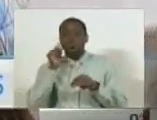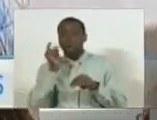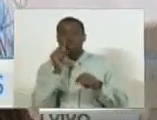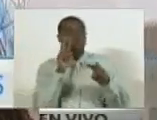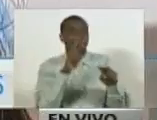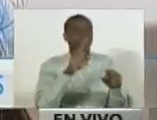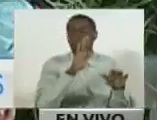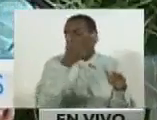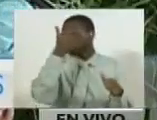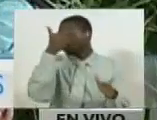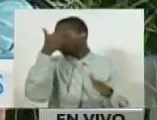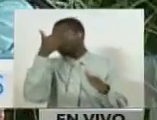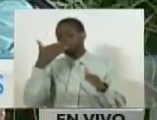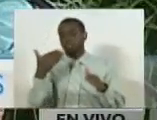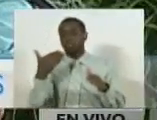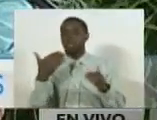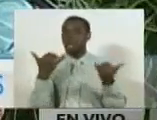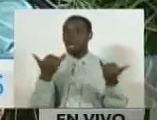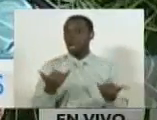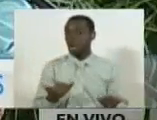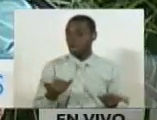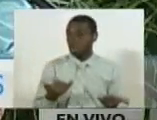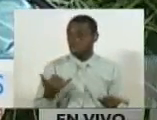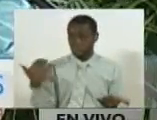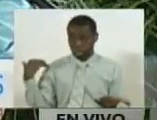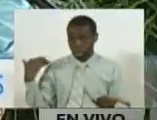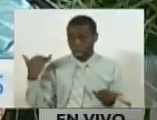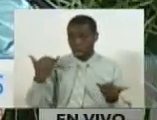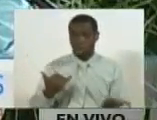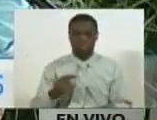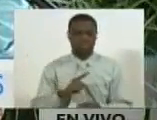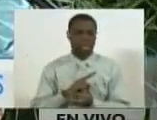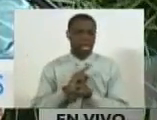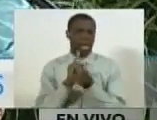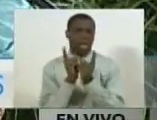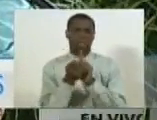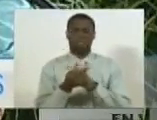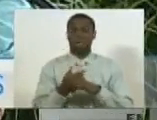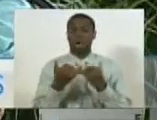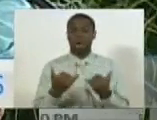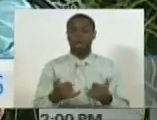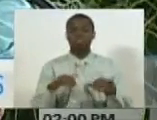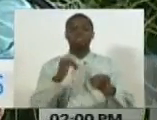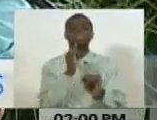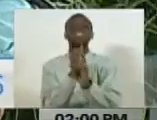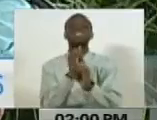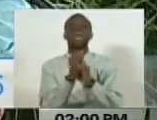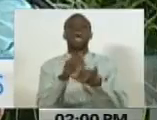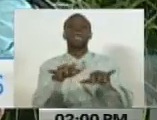Eso ha cambiado radicalmente. Hoy a través de internet,